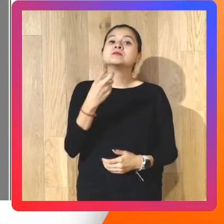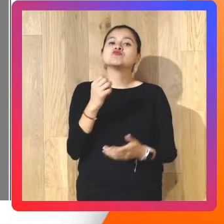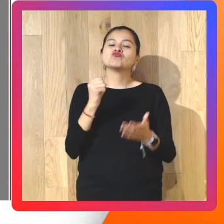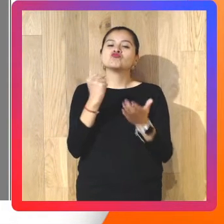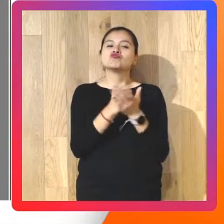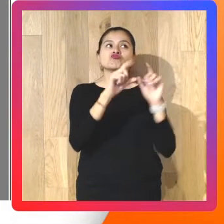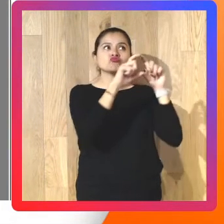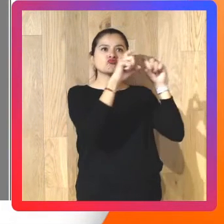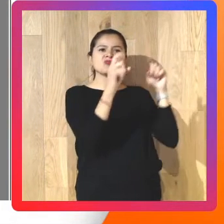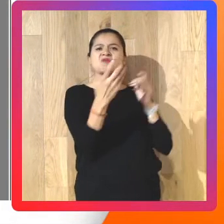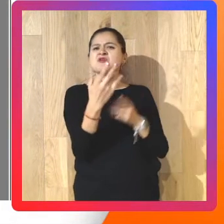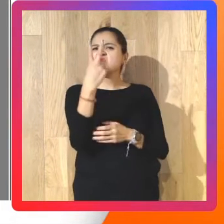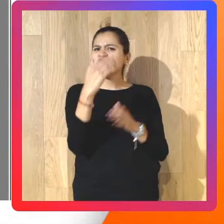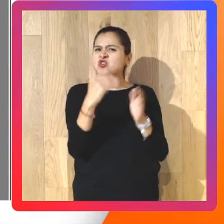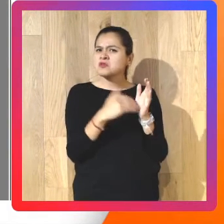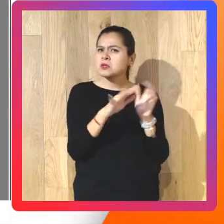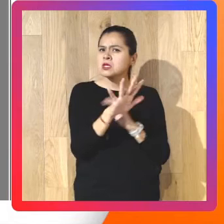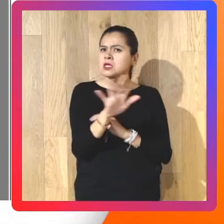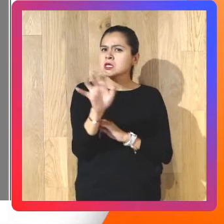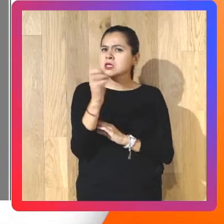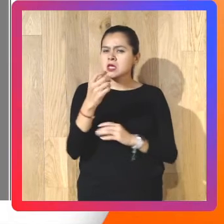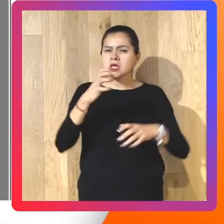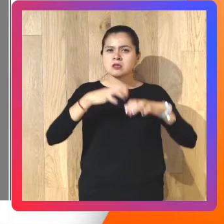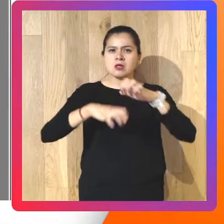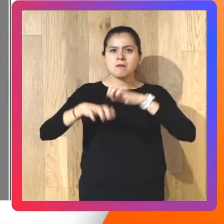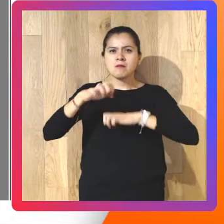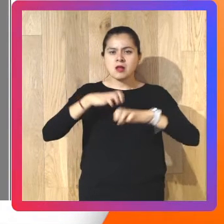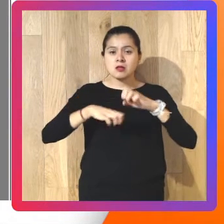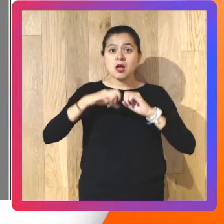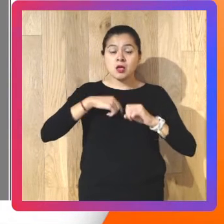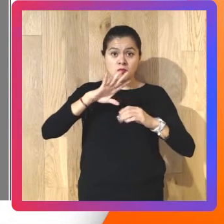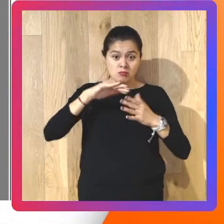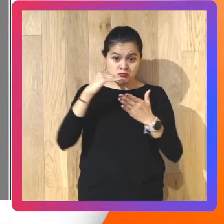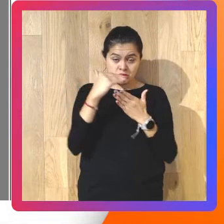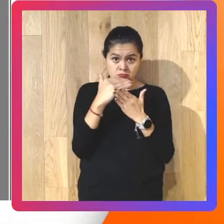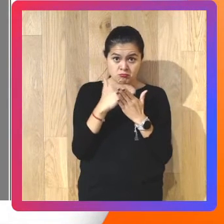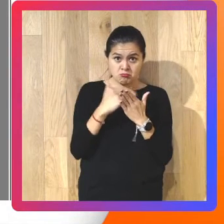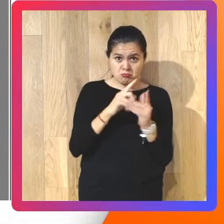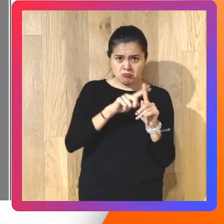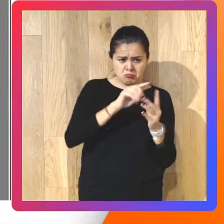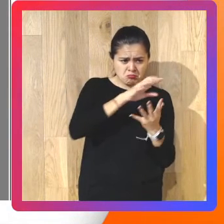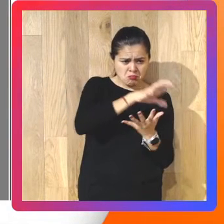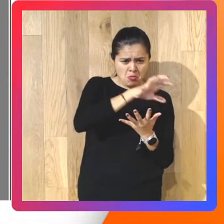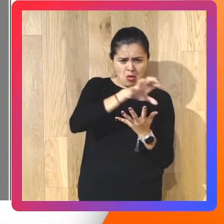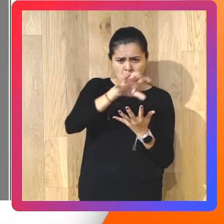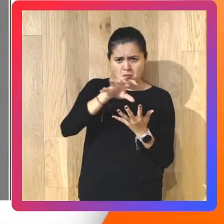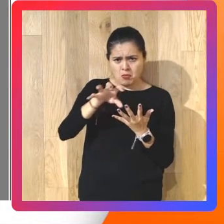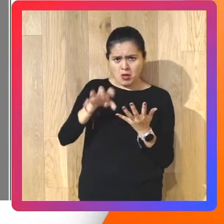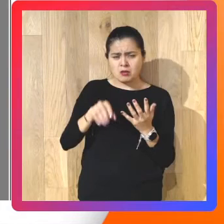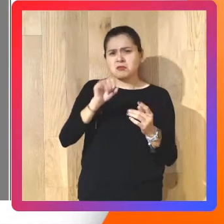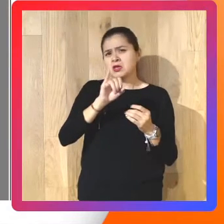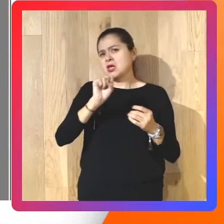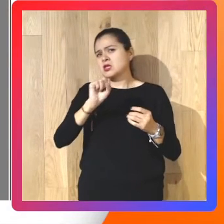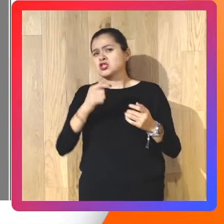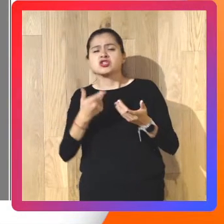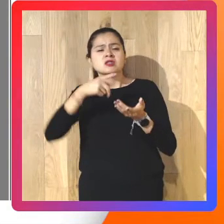distintivo que hoy tienen casi 2.500 empresas, que tiene una gran división de ámbitos bajo los criterios ESG